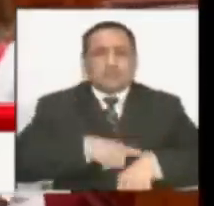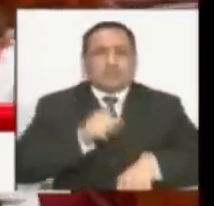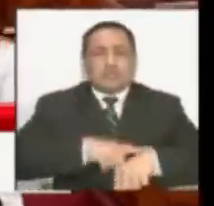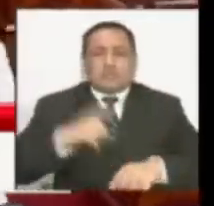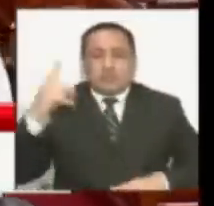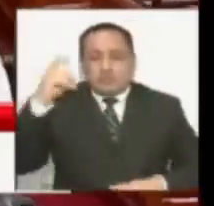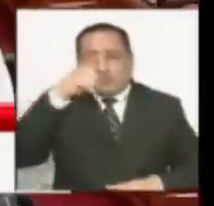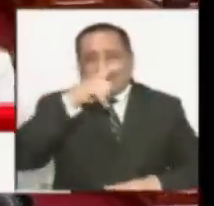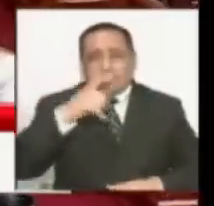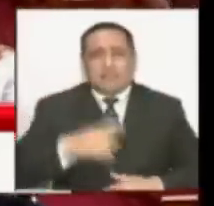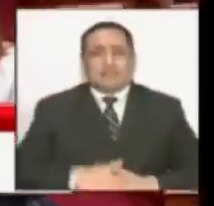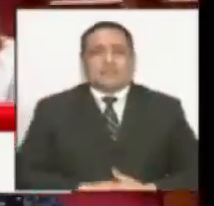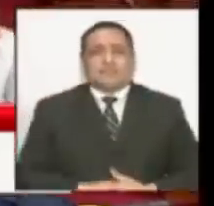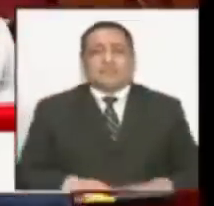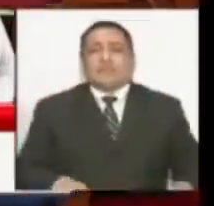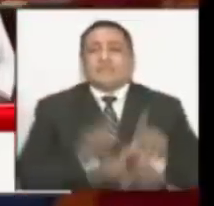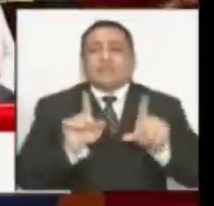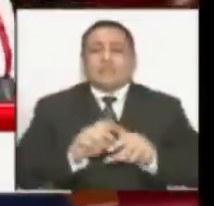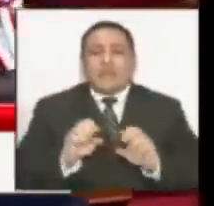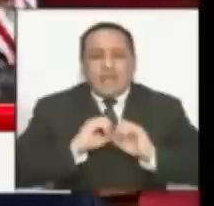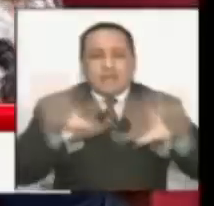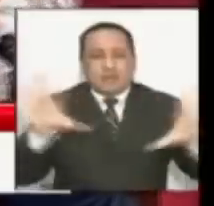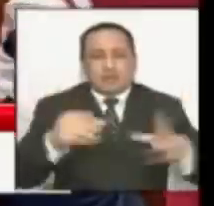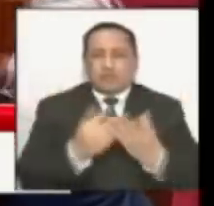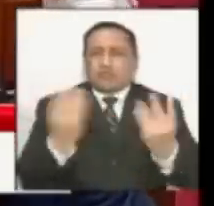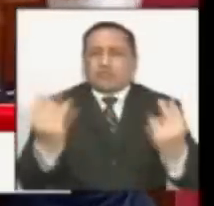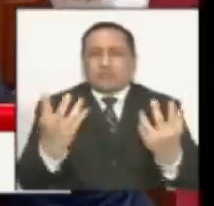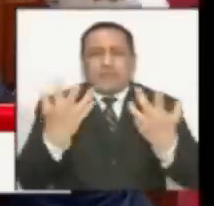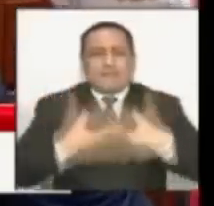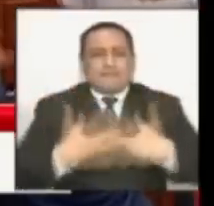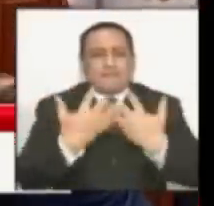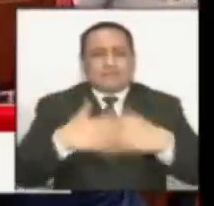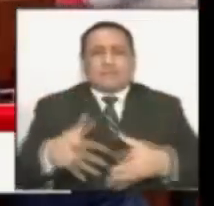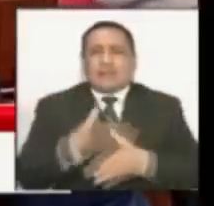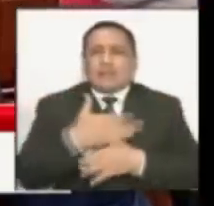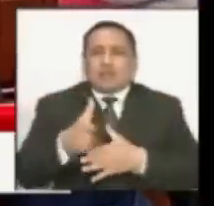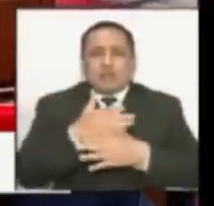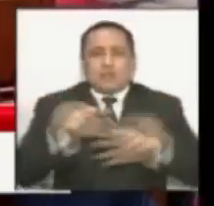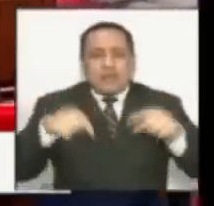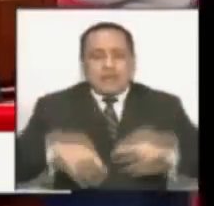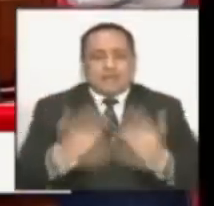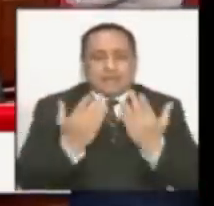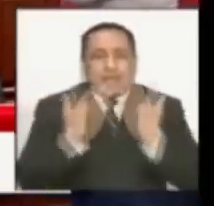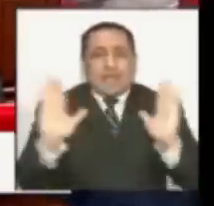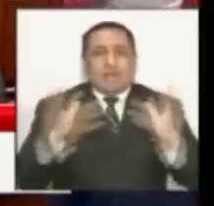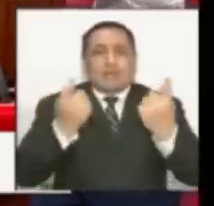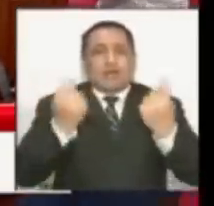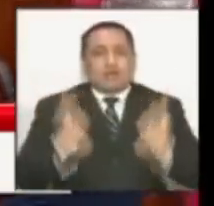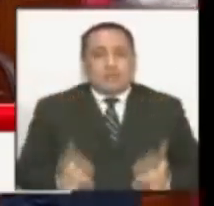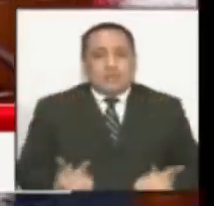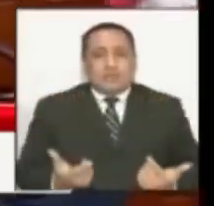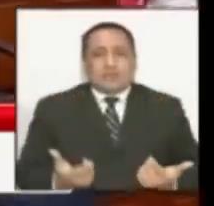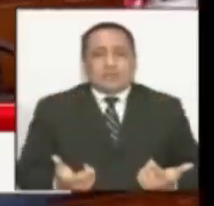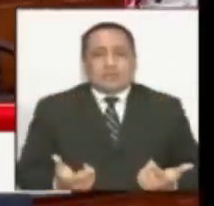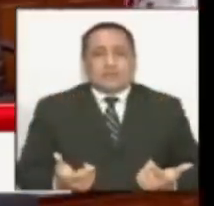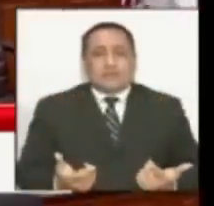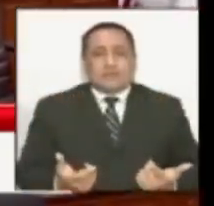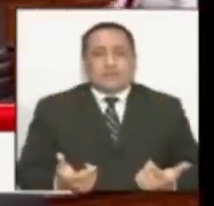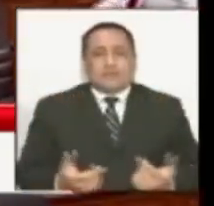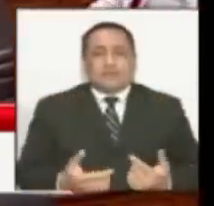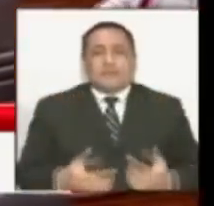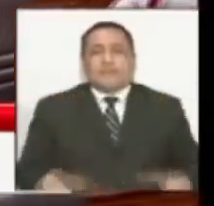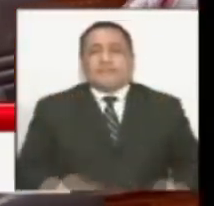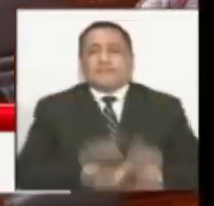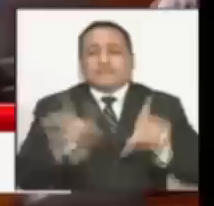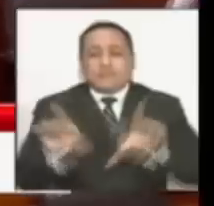las calles y aliviara las protestas. En otro momento ofreció también confianza a la ciudadanía y pidió